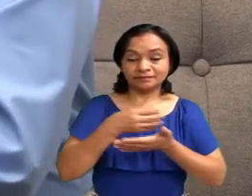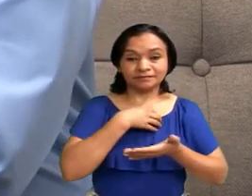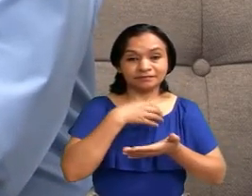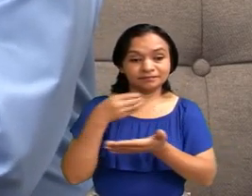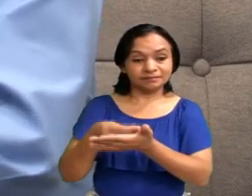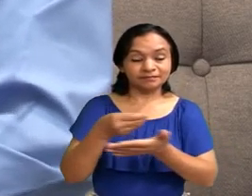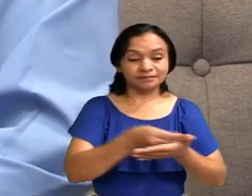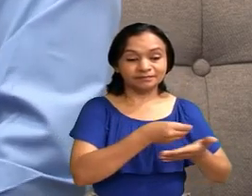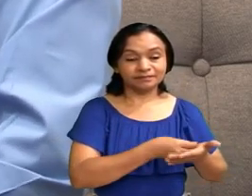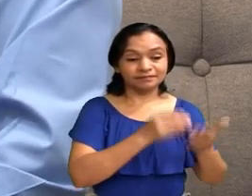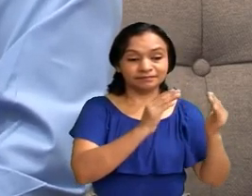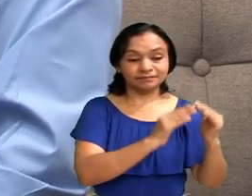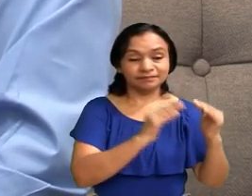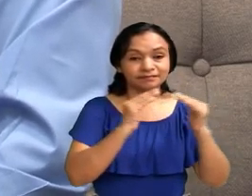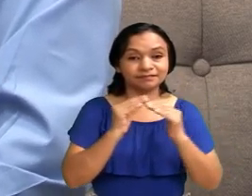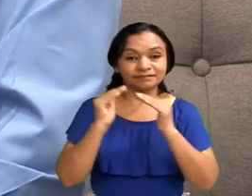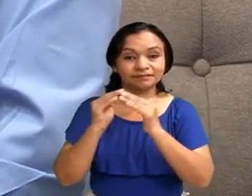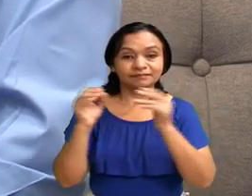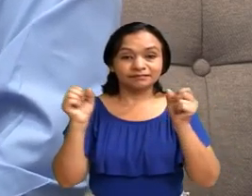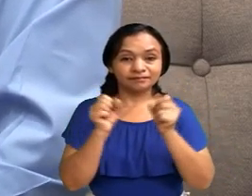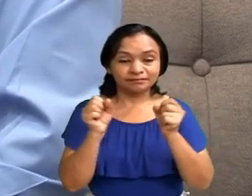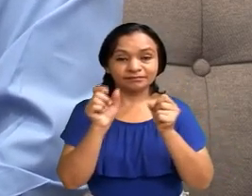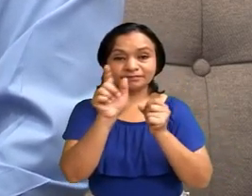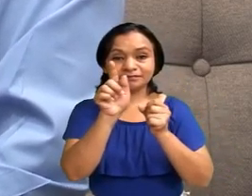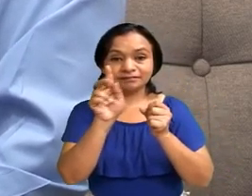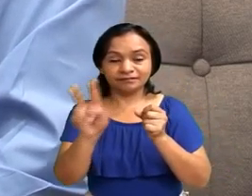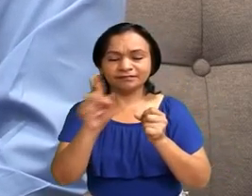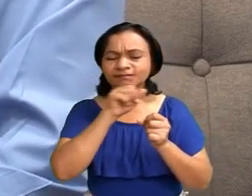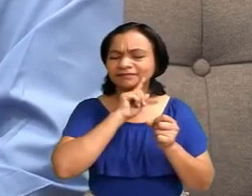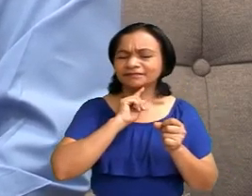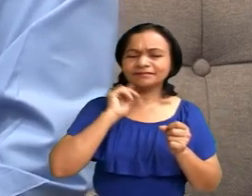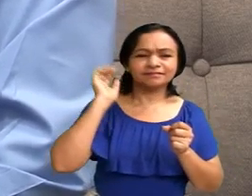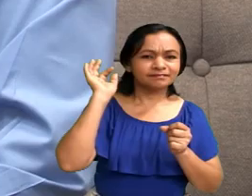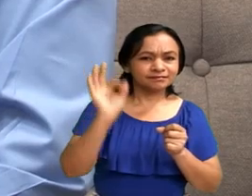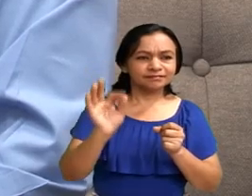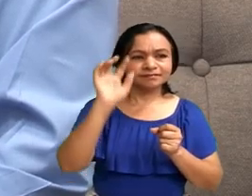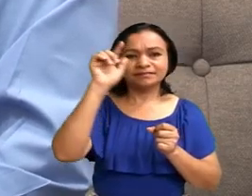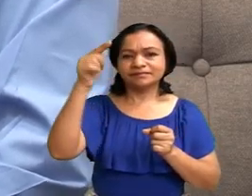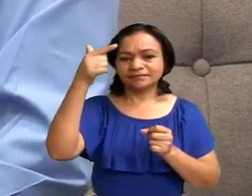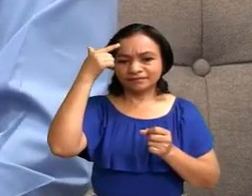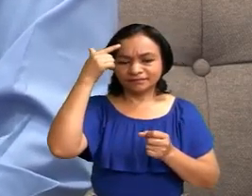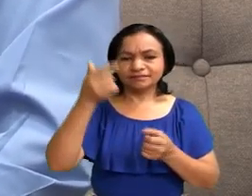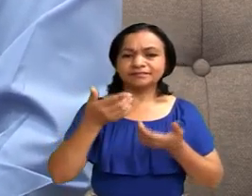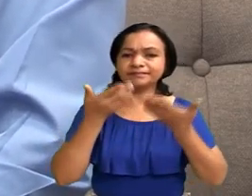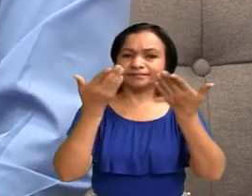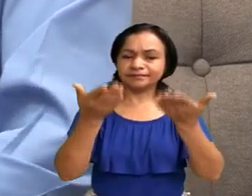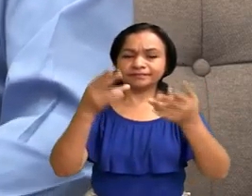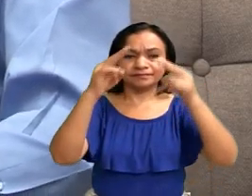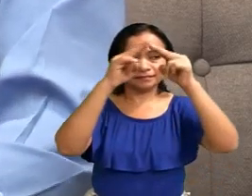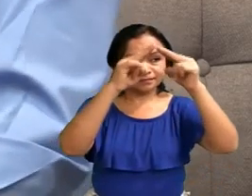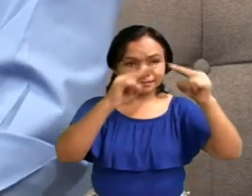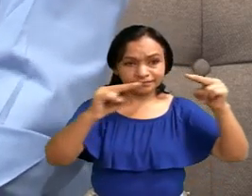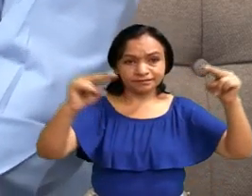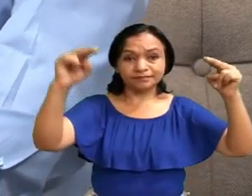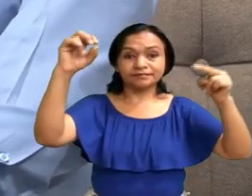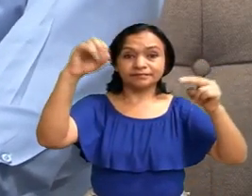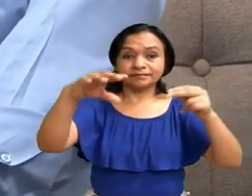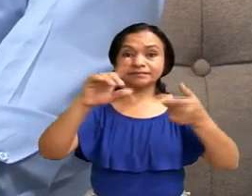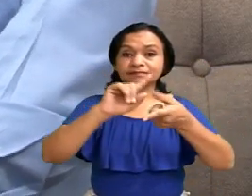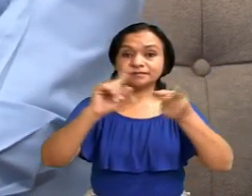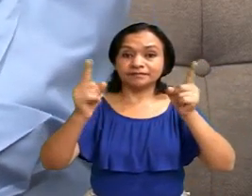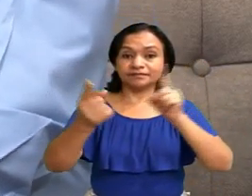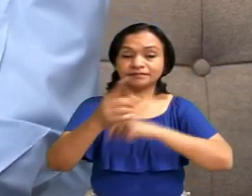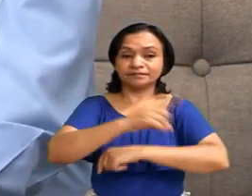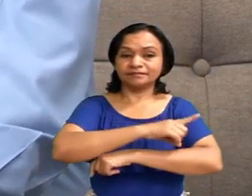ellos en cada vivienda, conscientes y seguros que nuestro gobierno la iba a cumplir. Y ver, como decís vos, se convierte en un